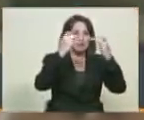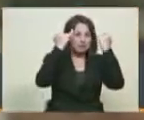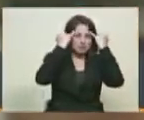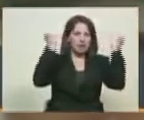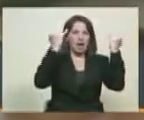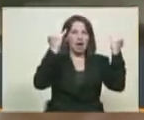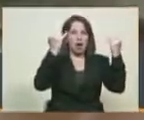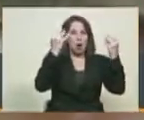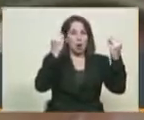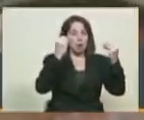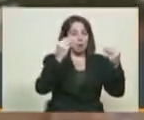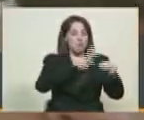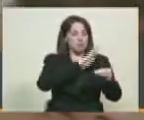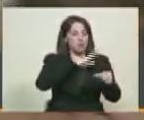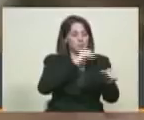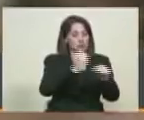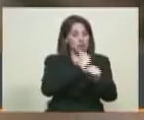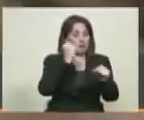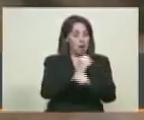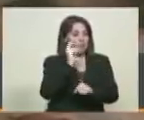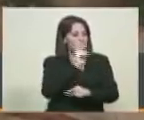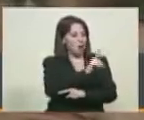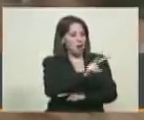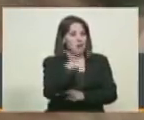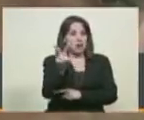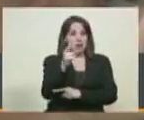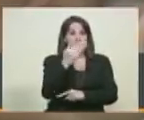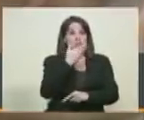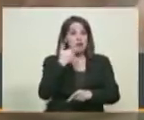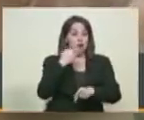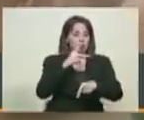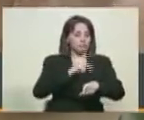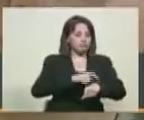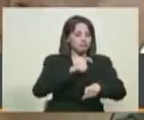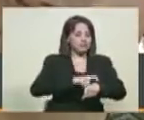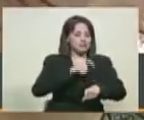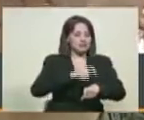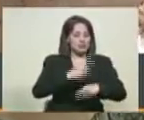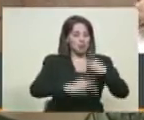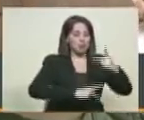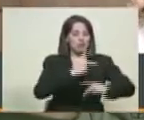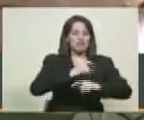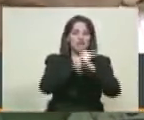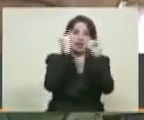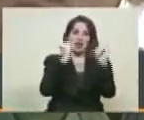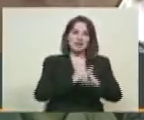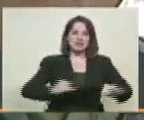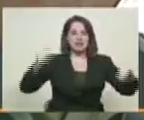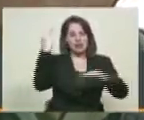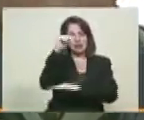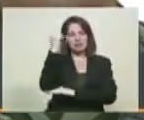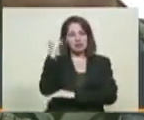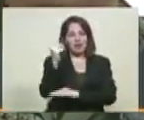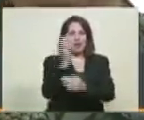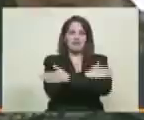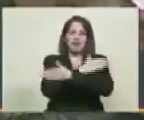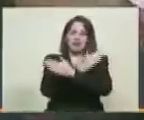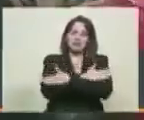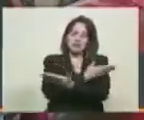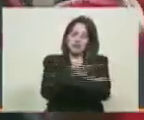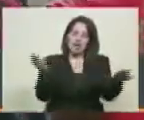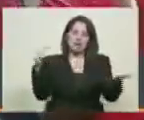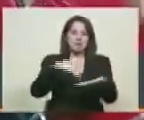su propio trabajo, va a haber surgir una época de prosperidad y felicidad nacional. Felicidades,